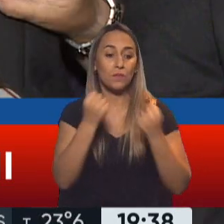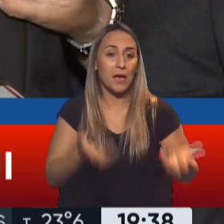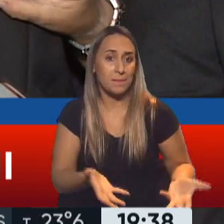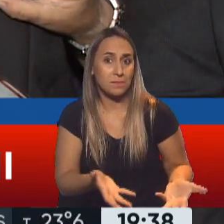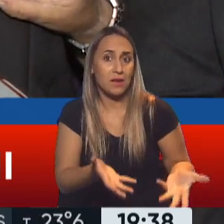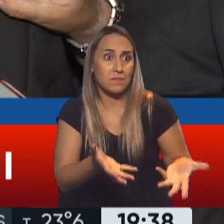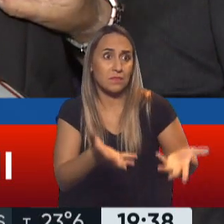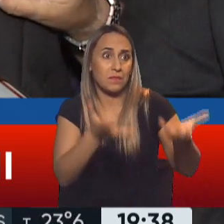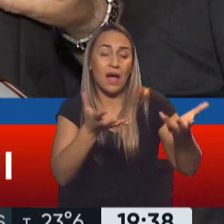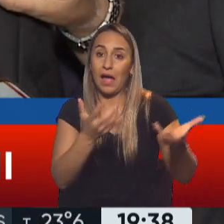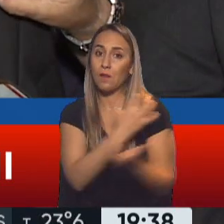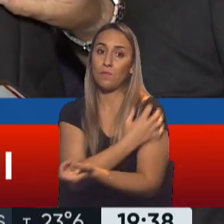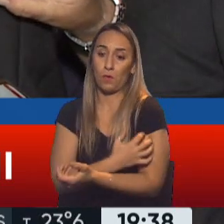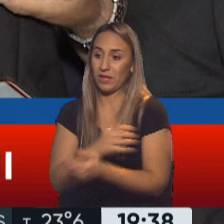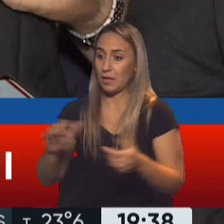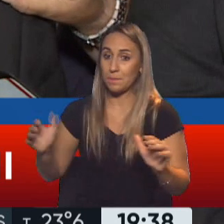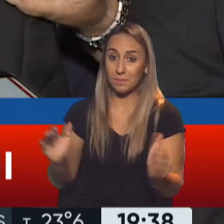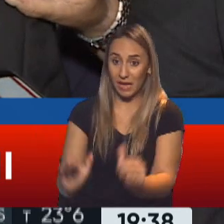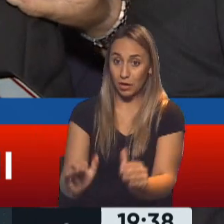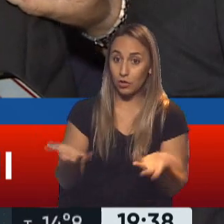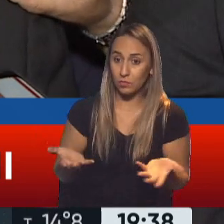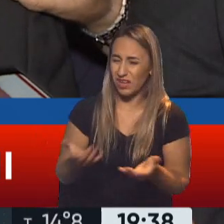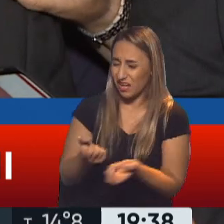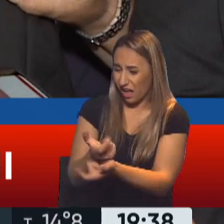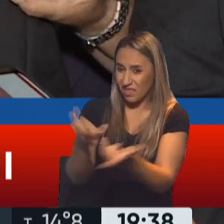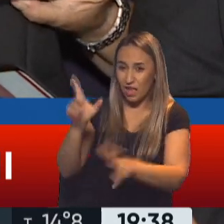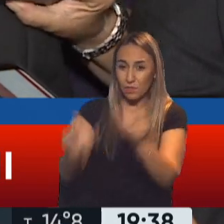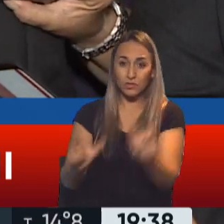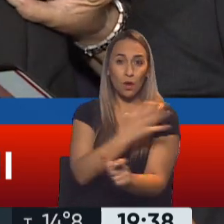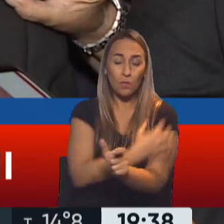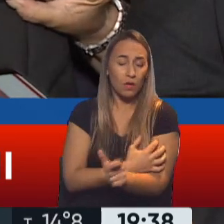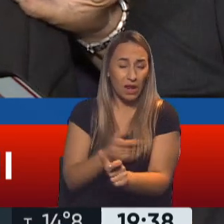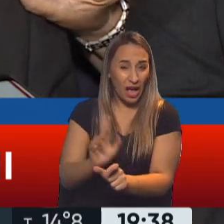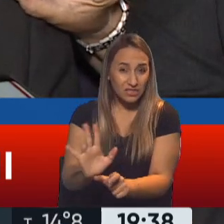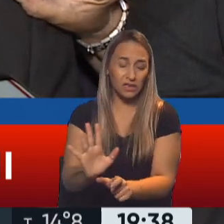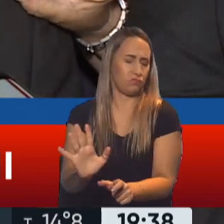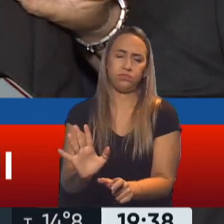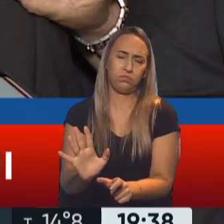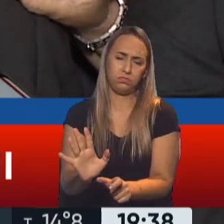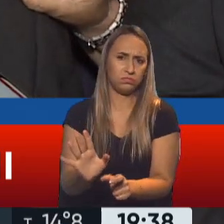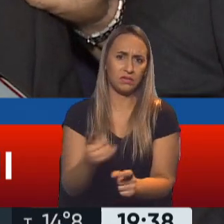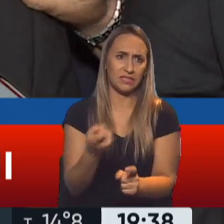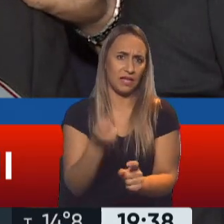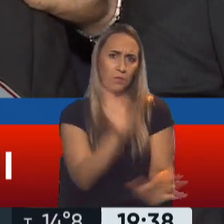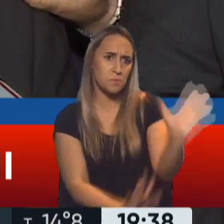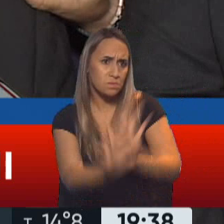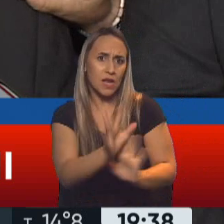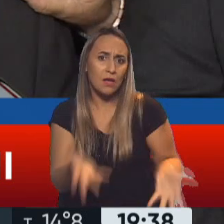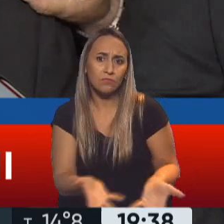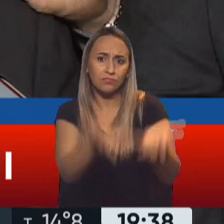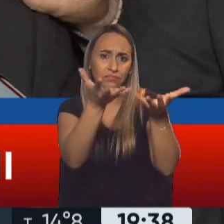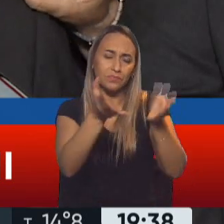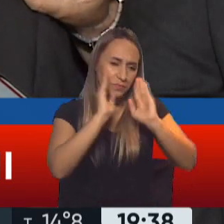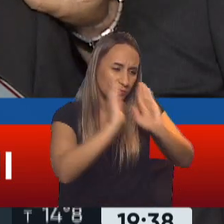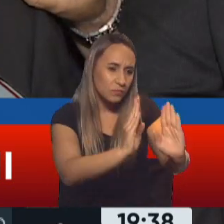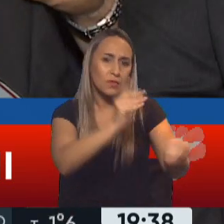que es inaceptable. Es inaceptable y para esto hacen falta generar las condiciones para seguir creciendo. Hay que mirar a